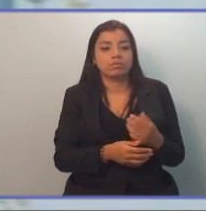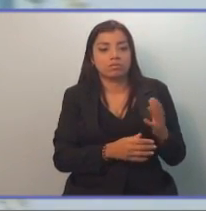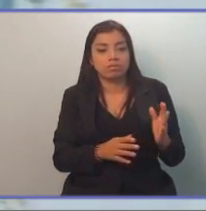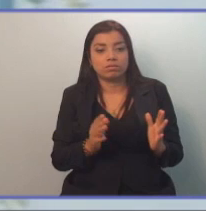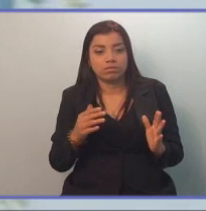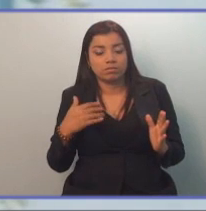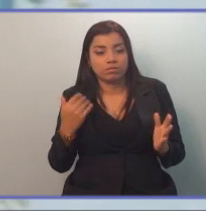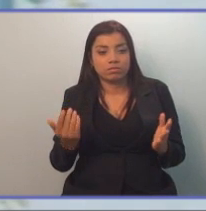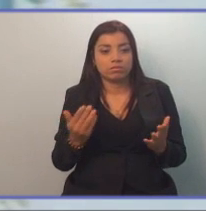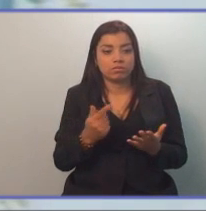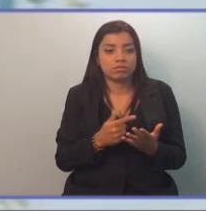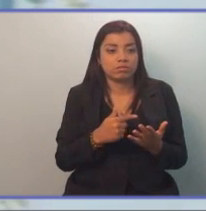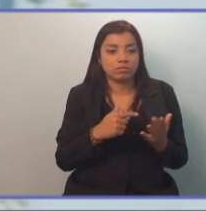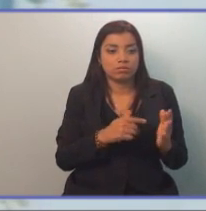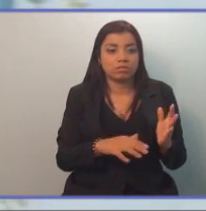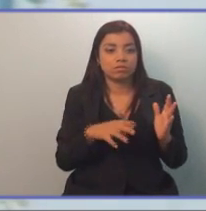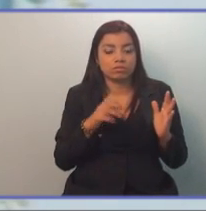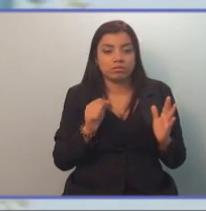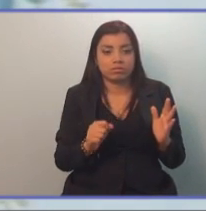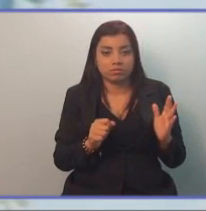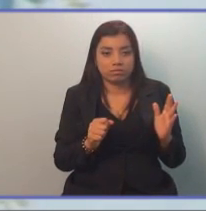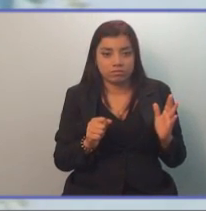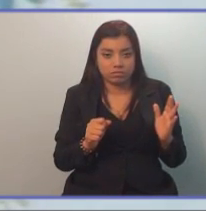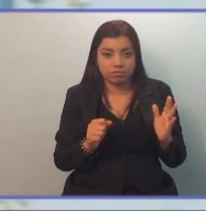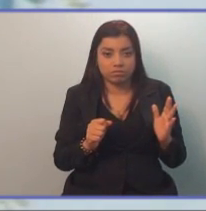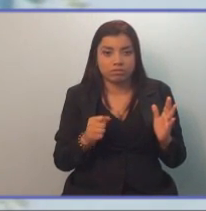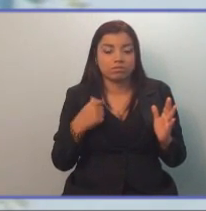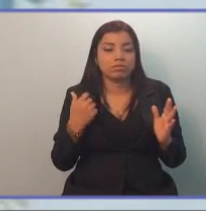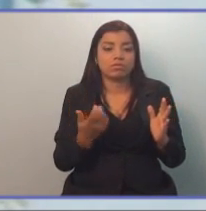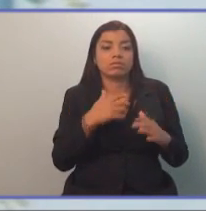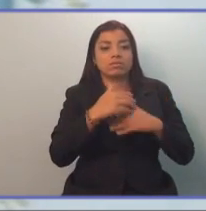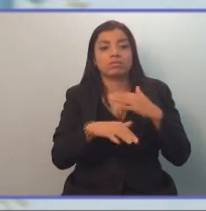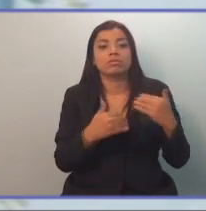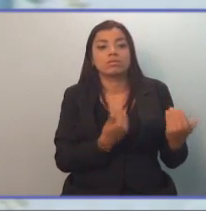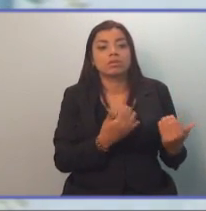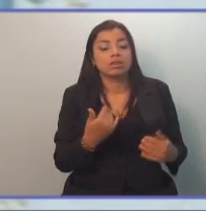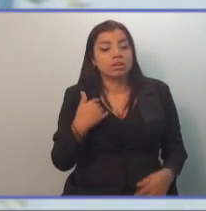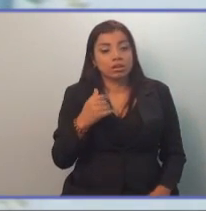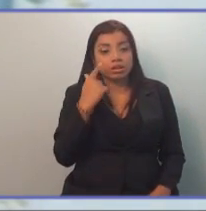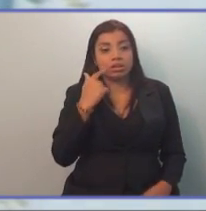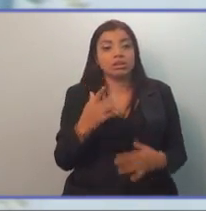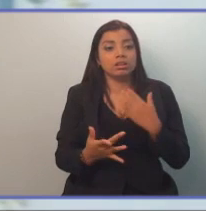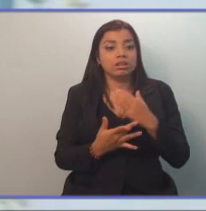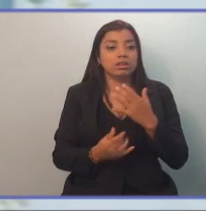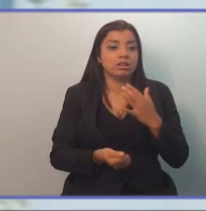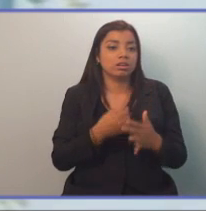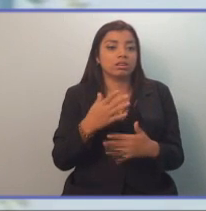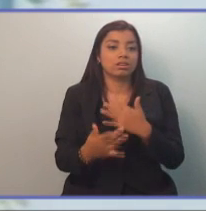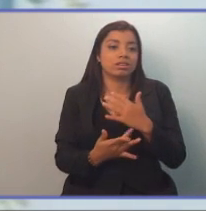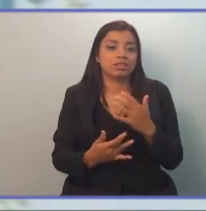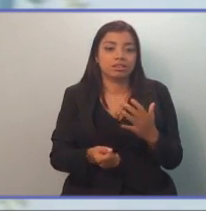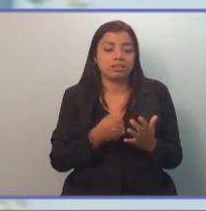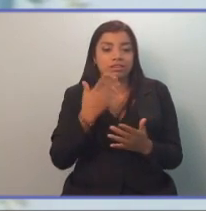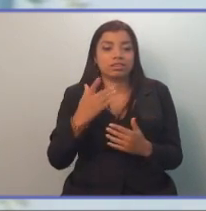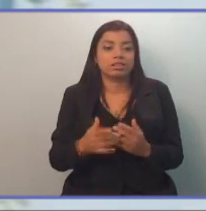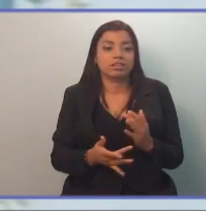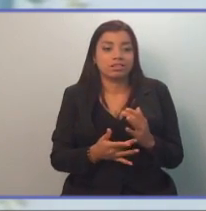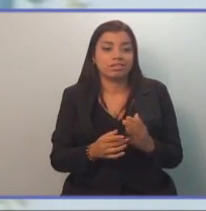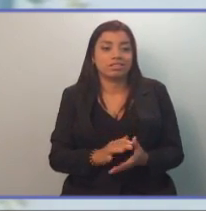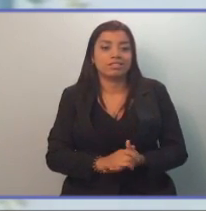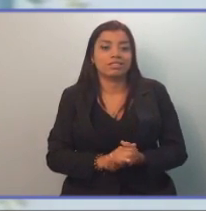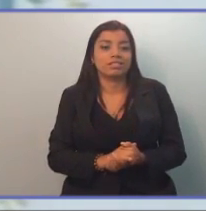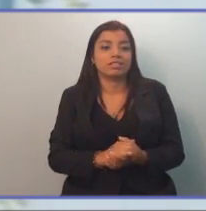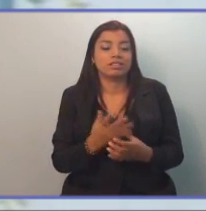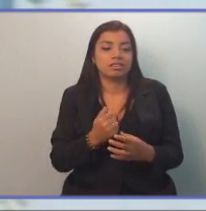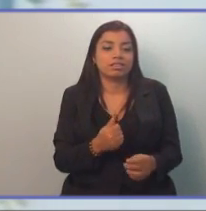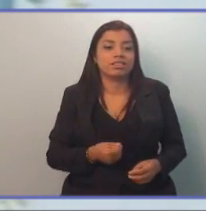También en términos de generales y en términos de tecnología, debo de